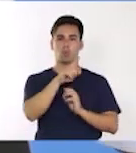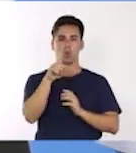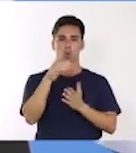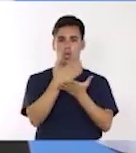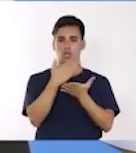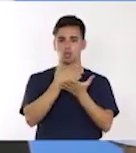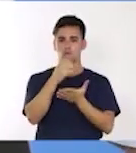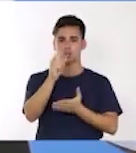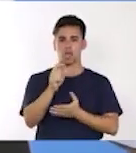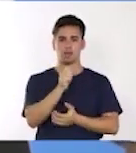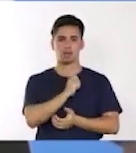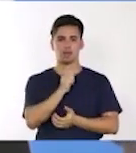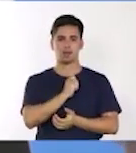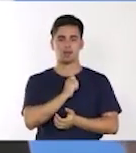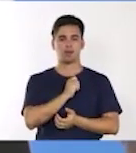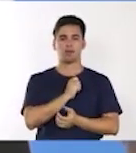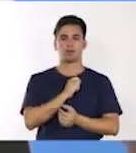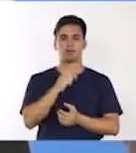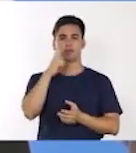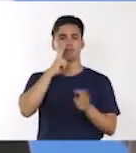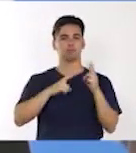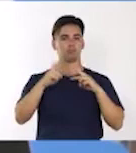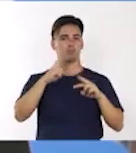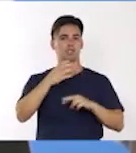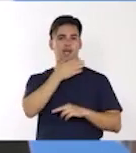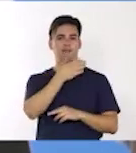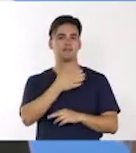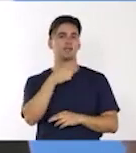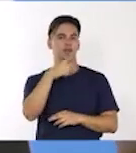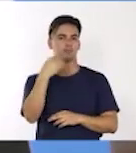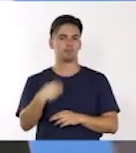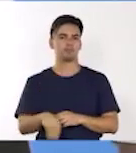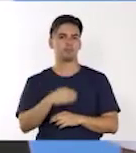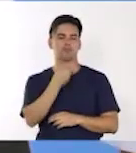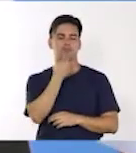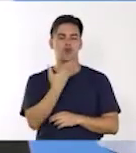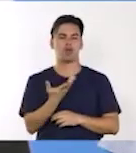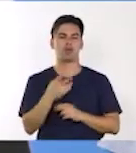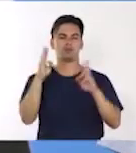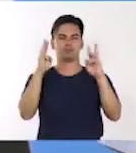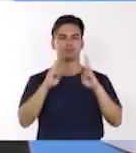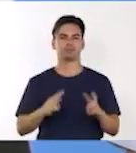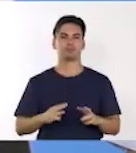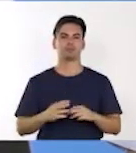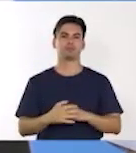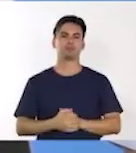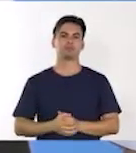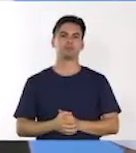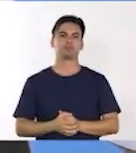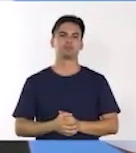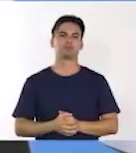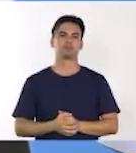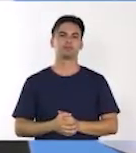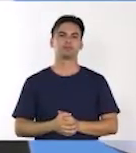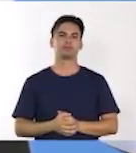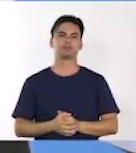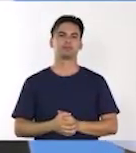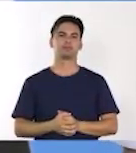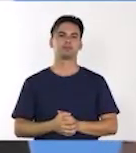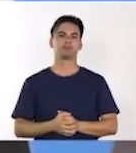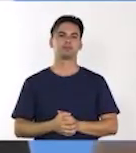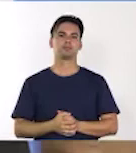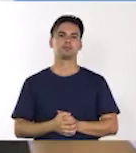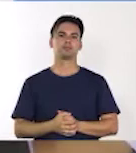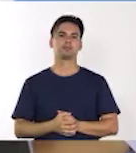las ideas de Fidel o un proceso revolucionario cubano, aquí encontrarán muchos